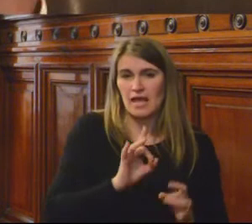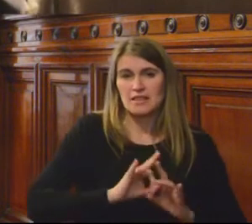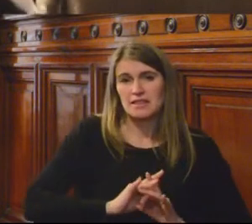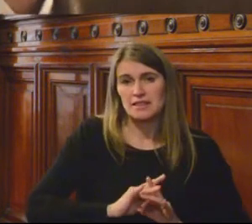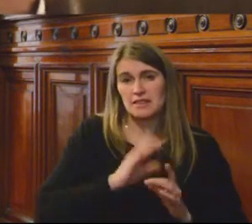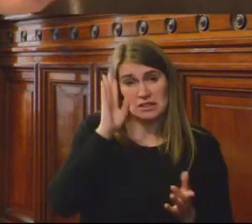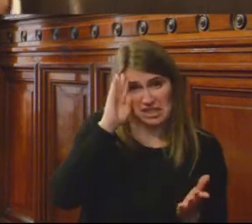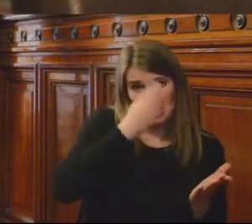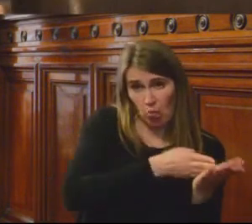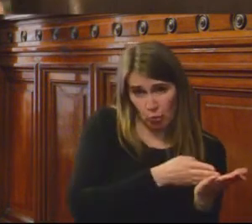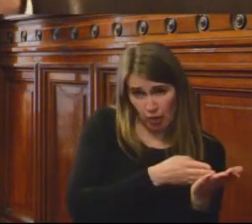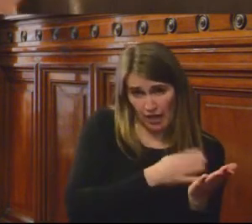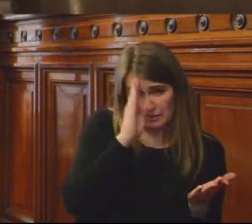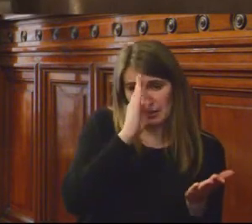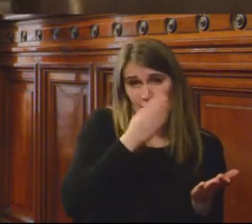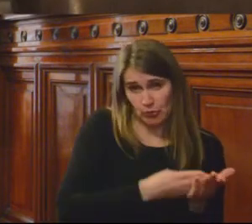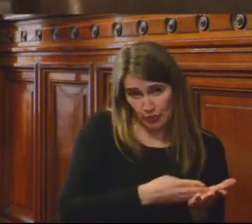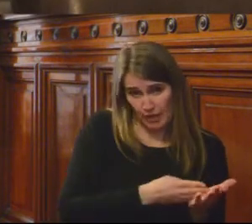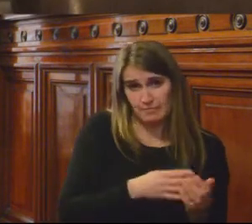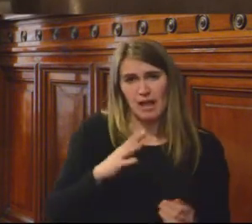una dictadura donde se producen